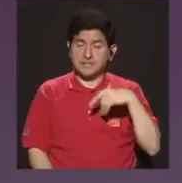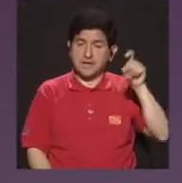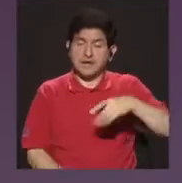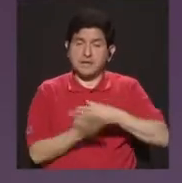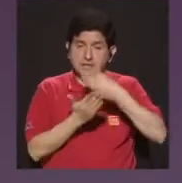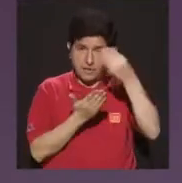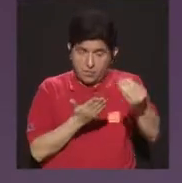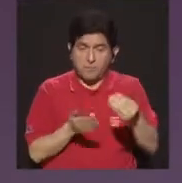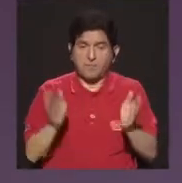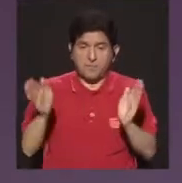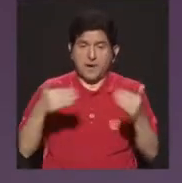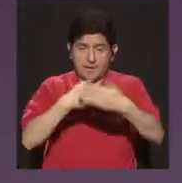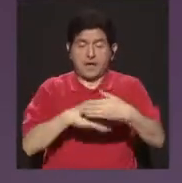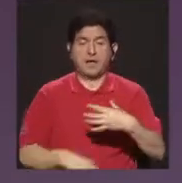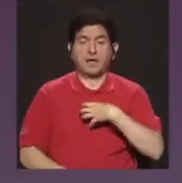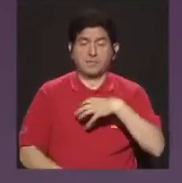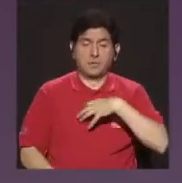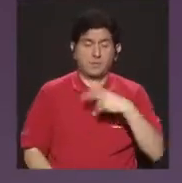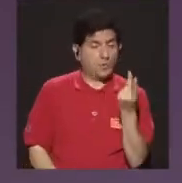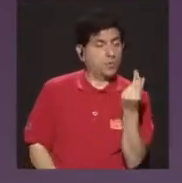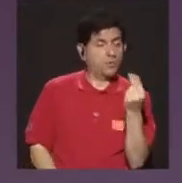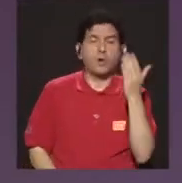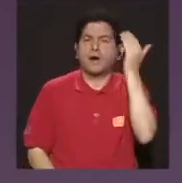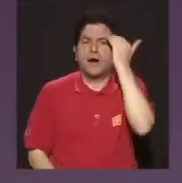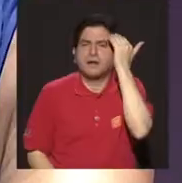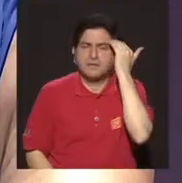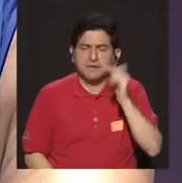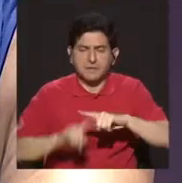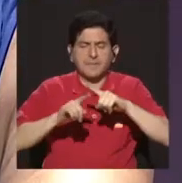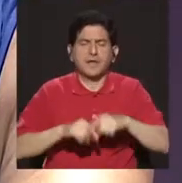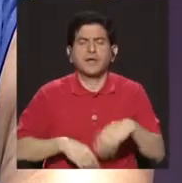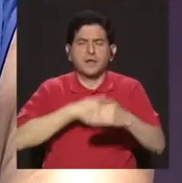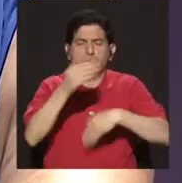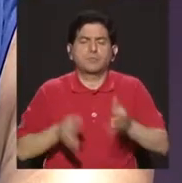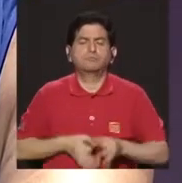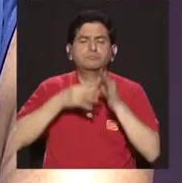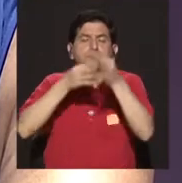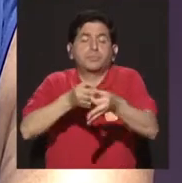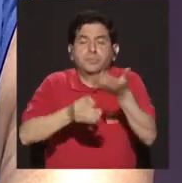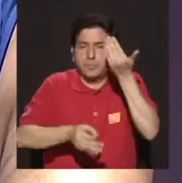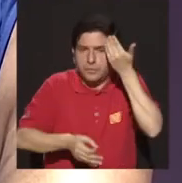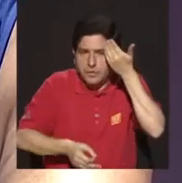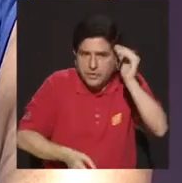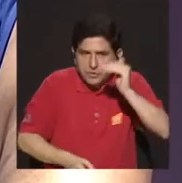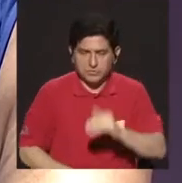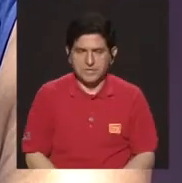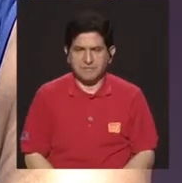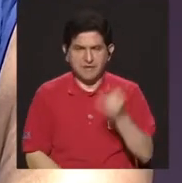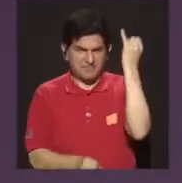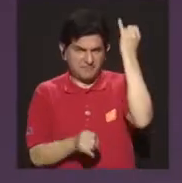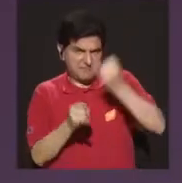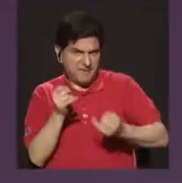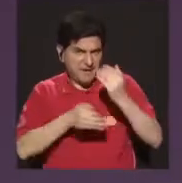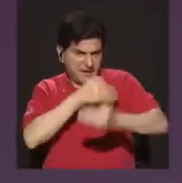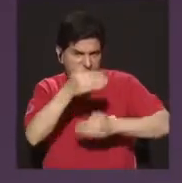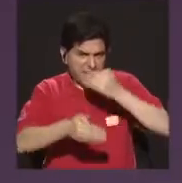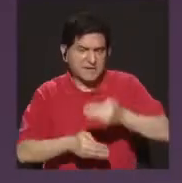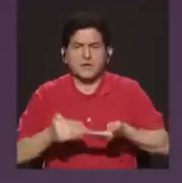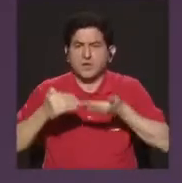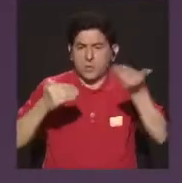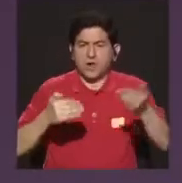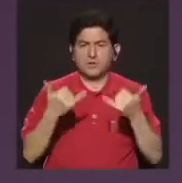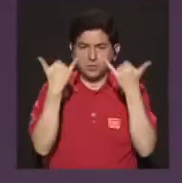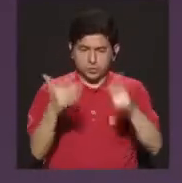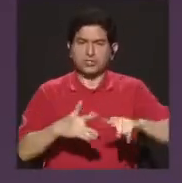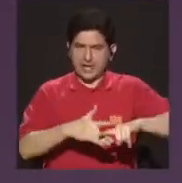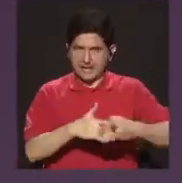caja con sus propios medios sepan que hay que hacerlo se pospuso este proceso y no se sabe cuándo se va a llevar a concluir el proceso lo que se sabe es